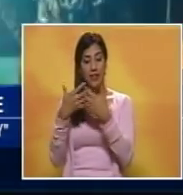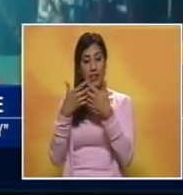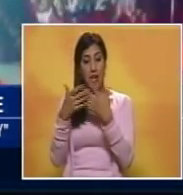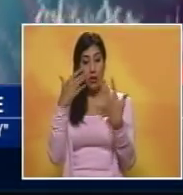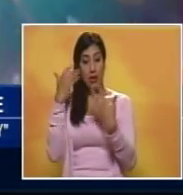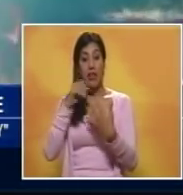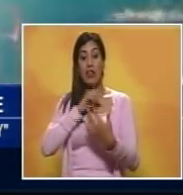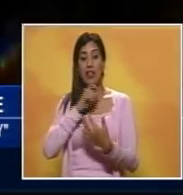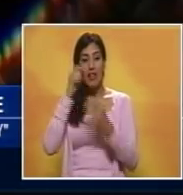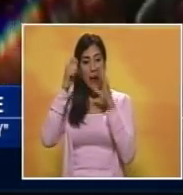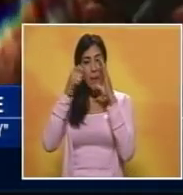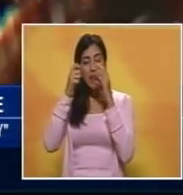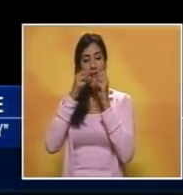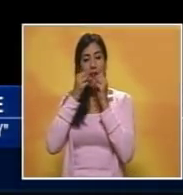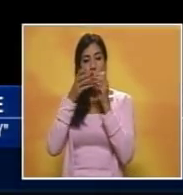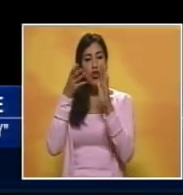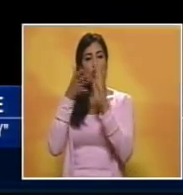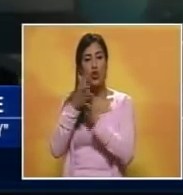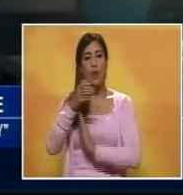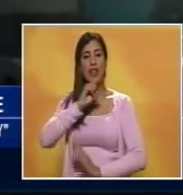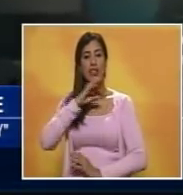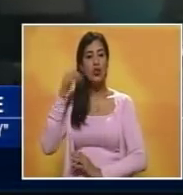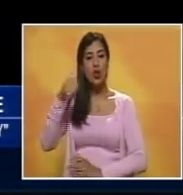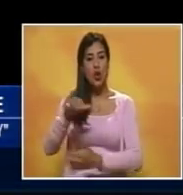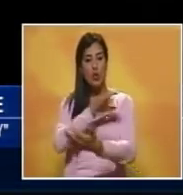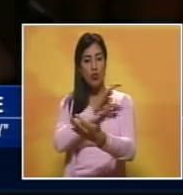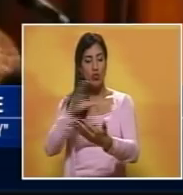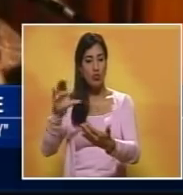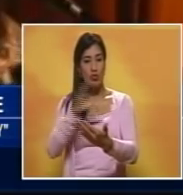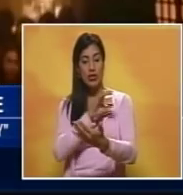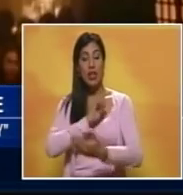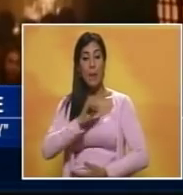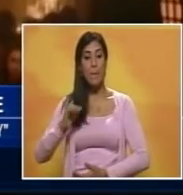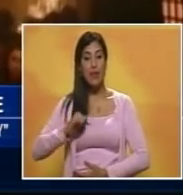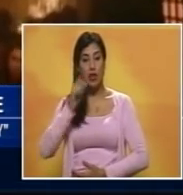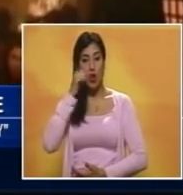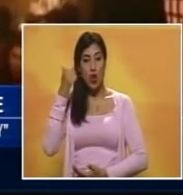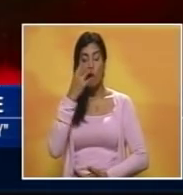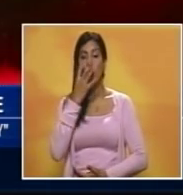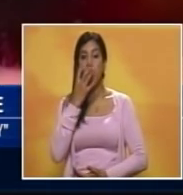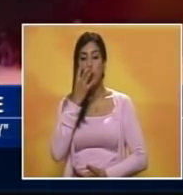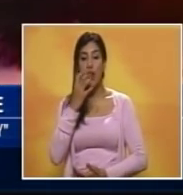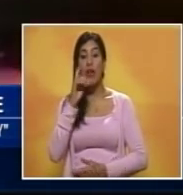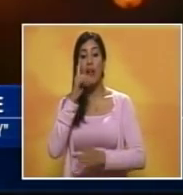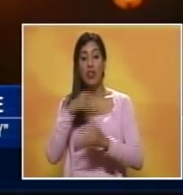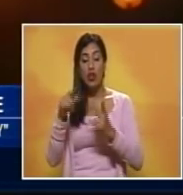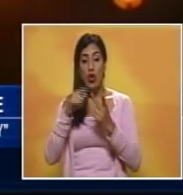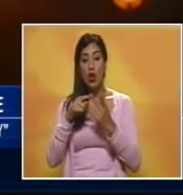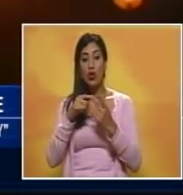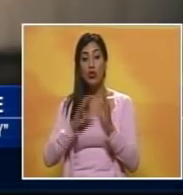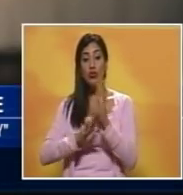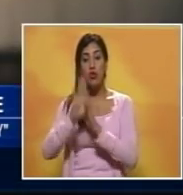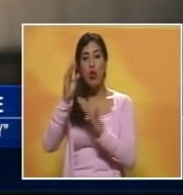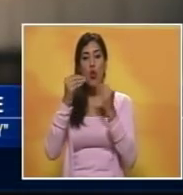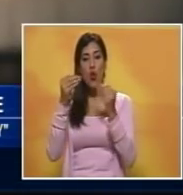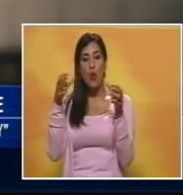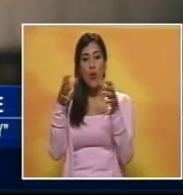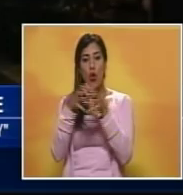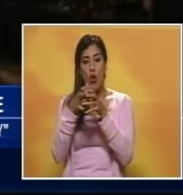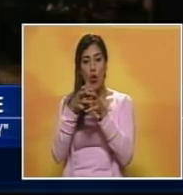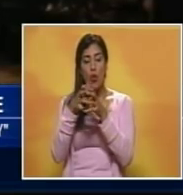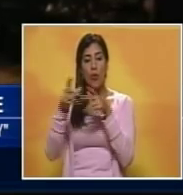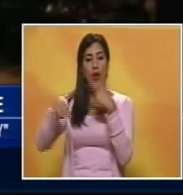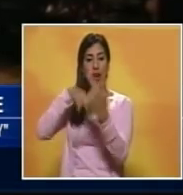la cinta es un audiovisual biográfico sobre la trayectoria musical y personal de Mercury y el meteórico ascenso de la agrupación a través